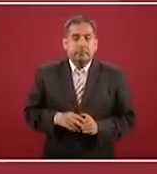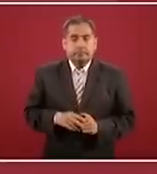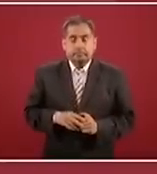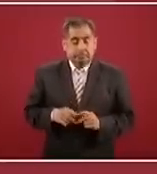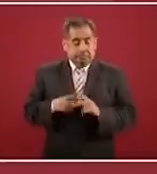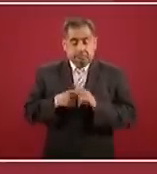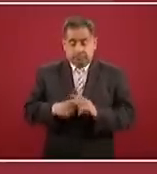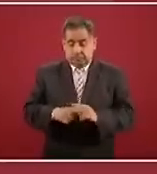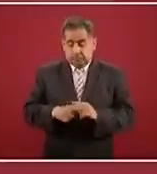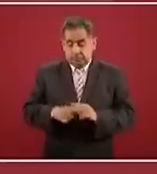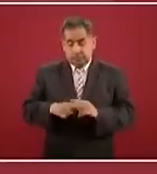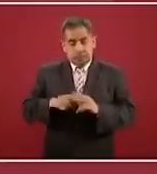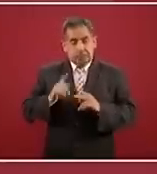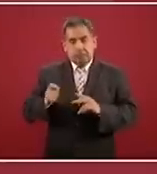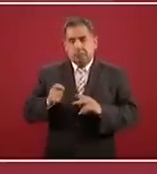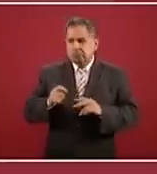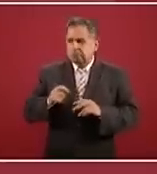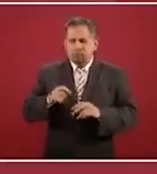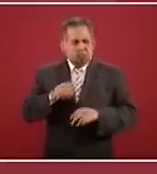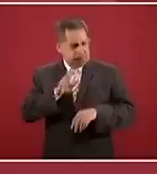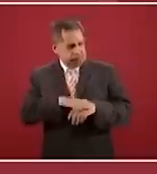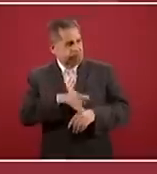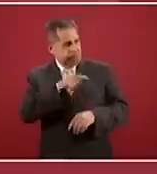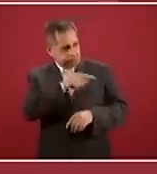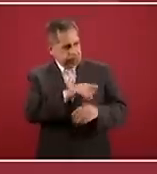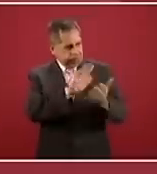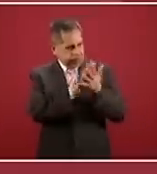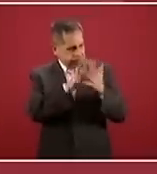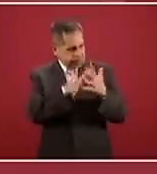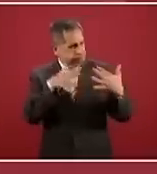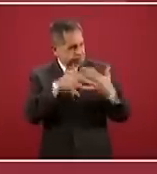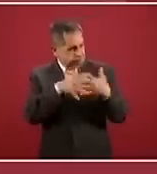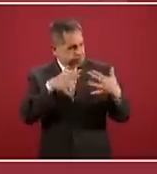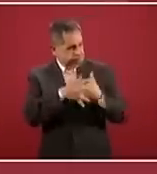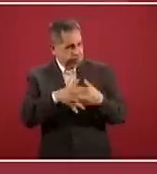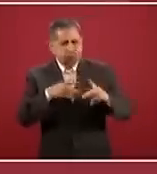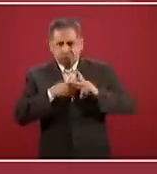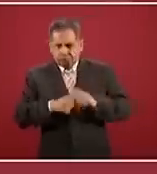a partir de que se declara la guerra al narcotráfico,